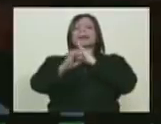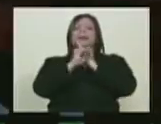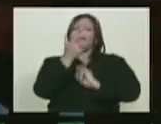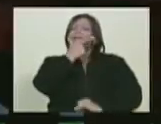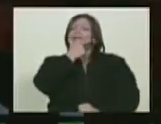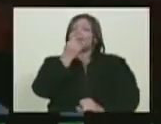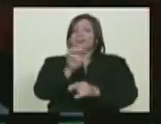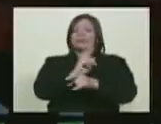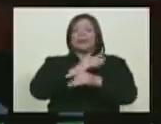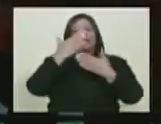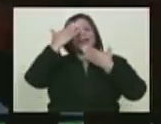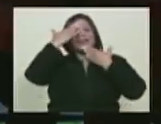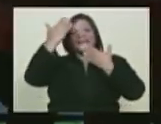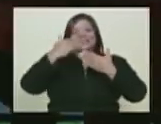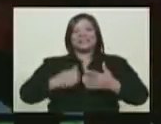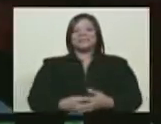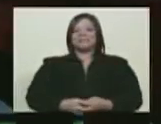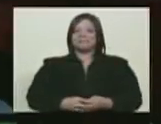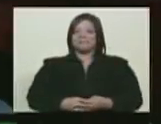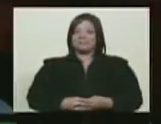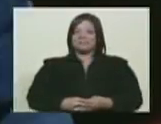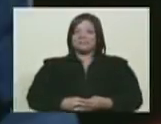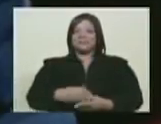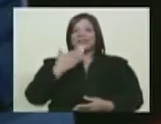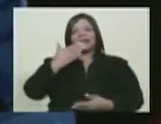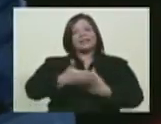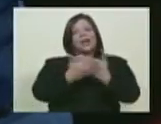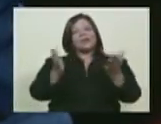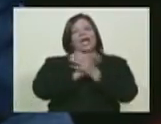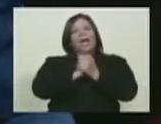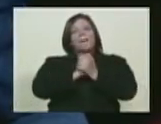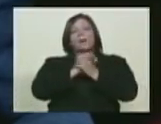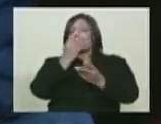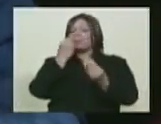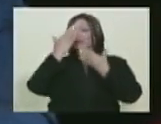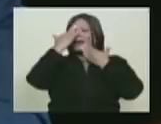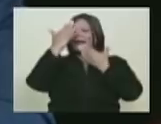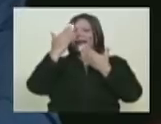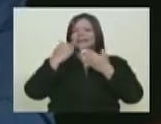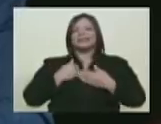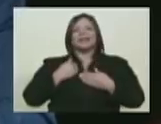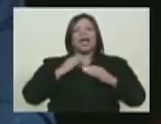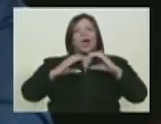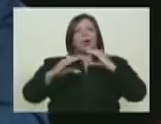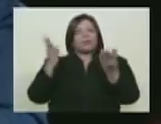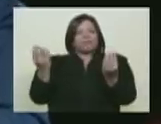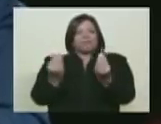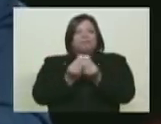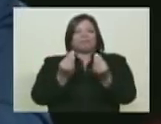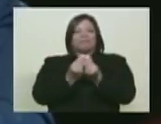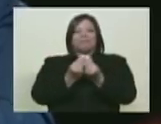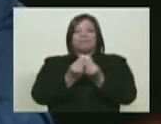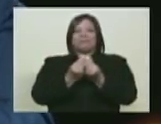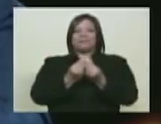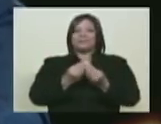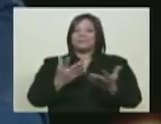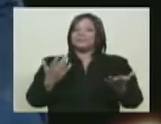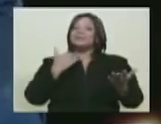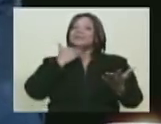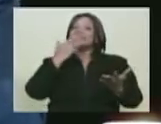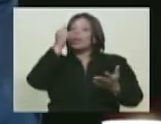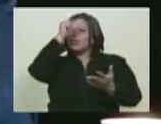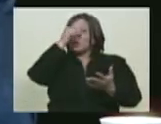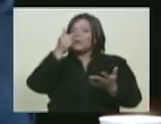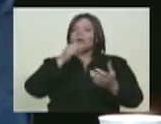Paco. Gracias. A ustedes, amigas y amigos, muchísimas gracias por habernos acompañado. Pasen lo que queda de